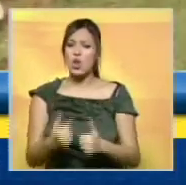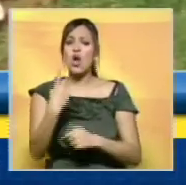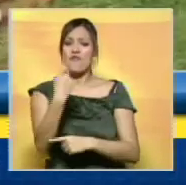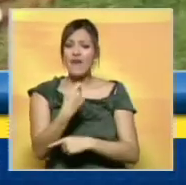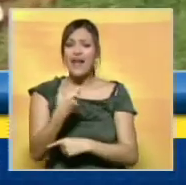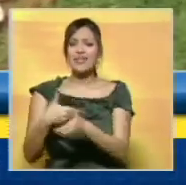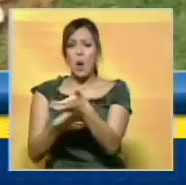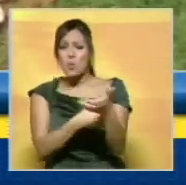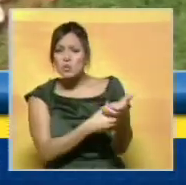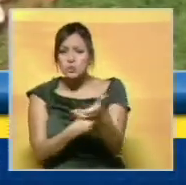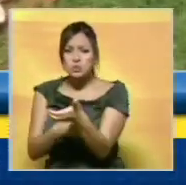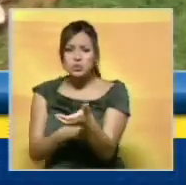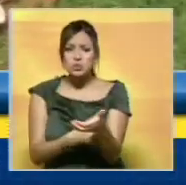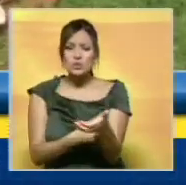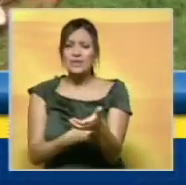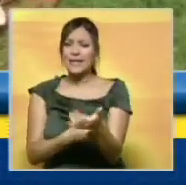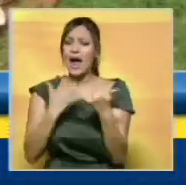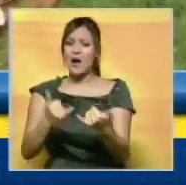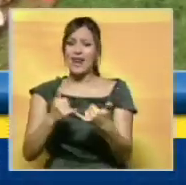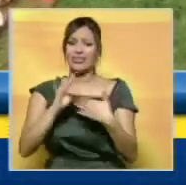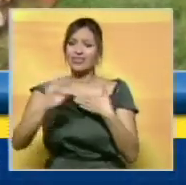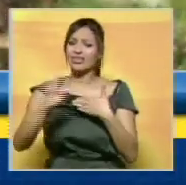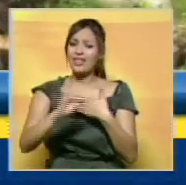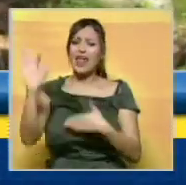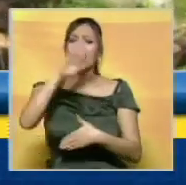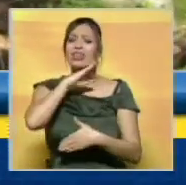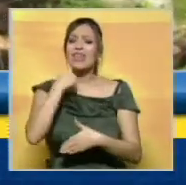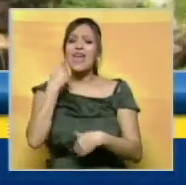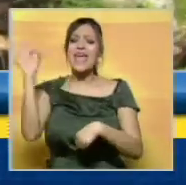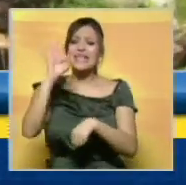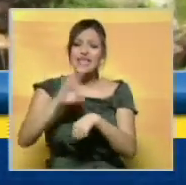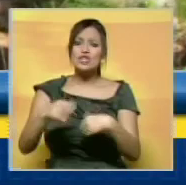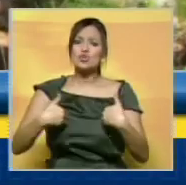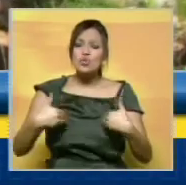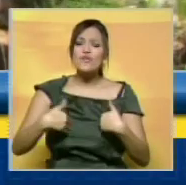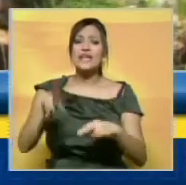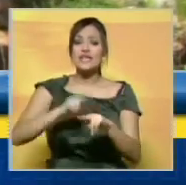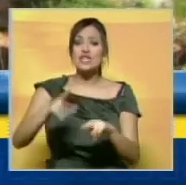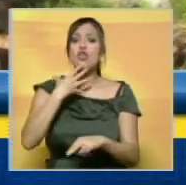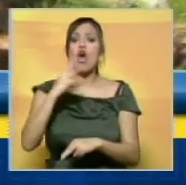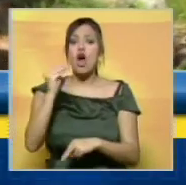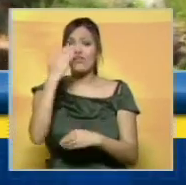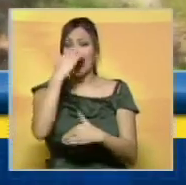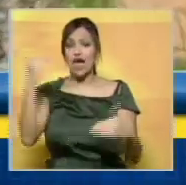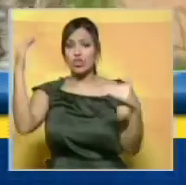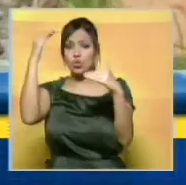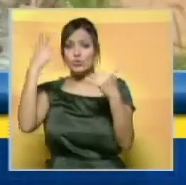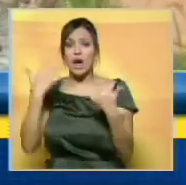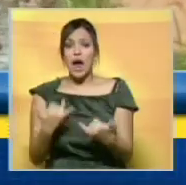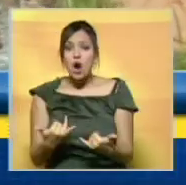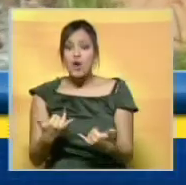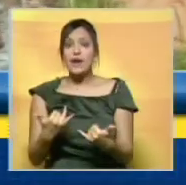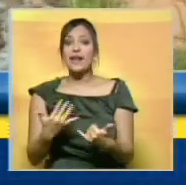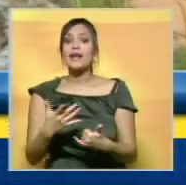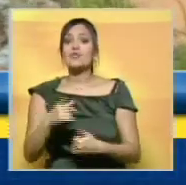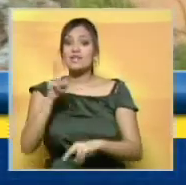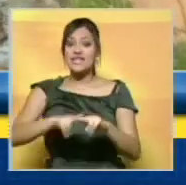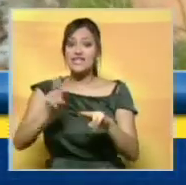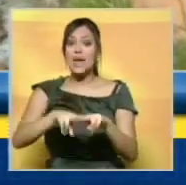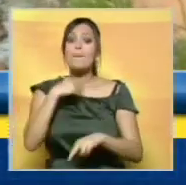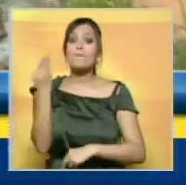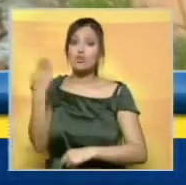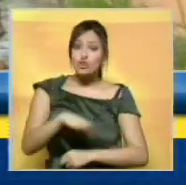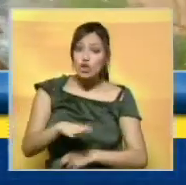de fumigación han generado una propagación de dengue que ha afectado a niños, jóvenes y adultos a tal punto que acabó con la vida de una